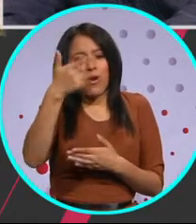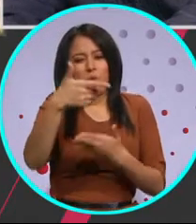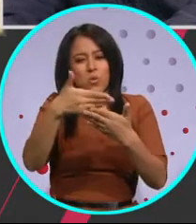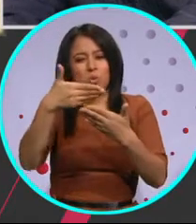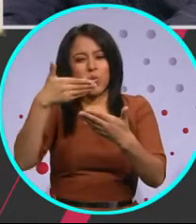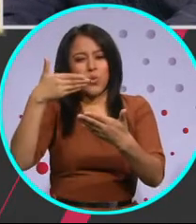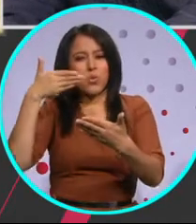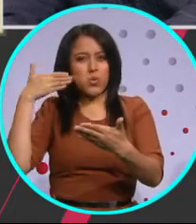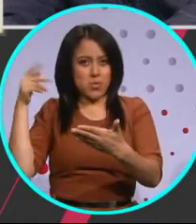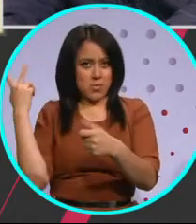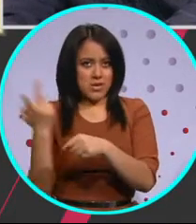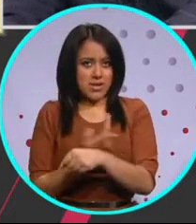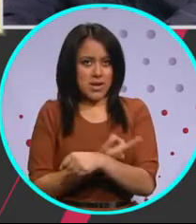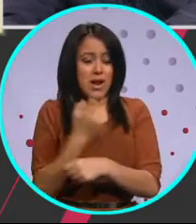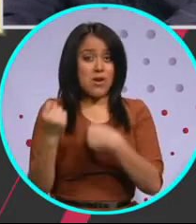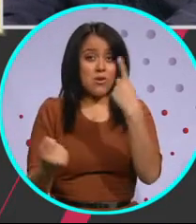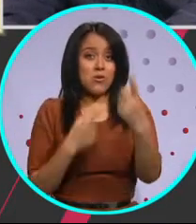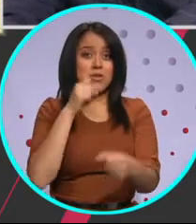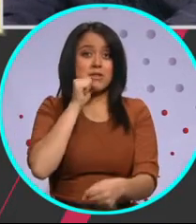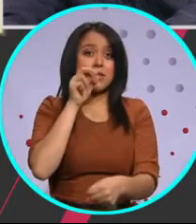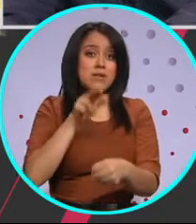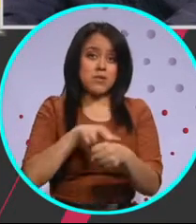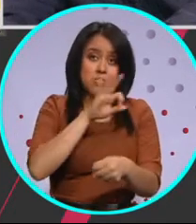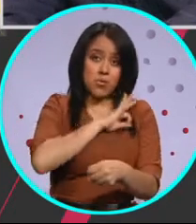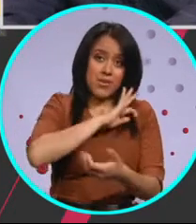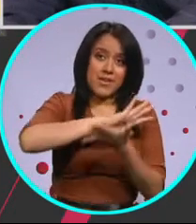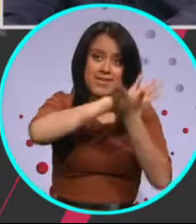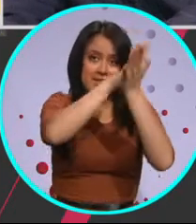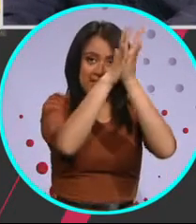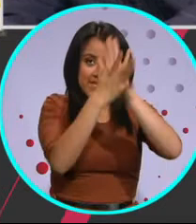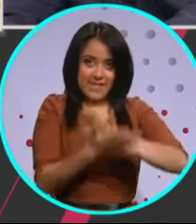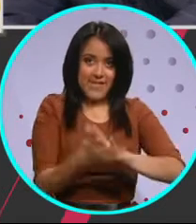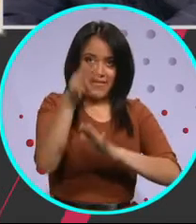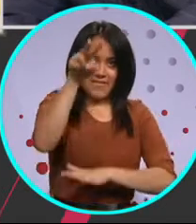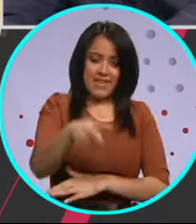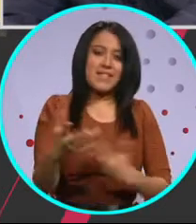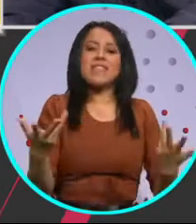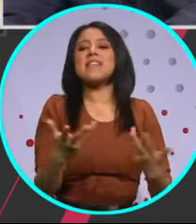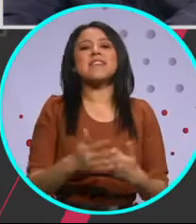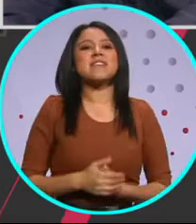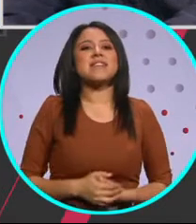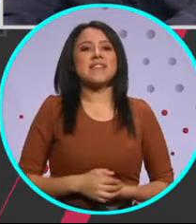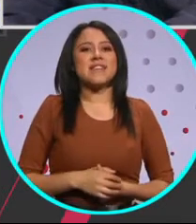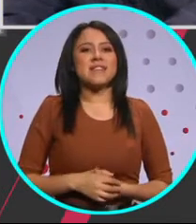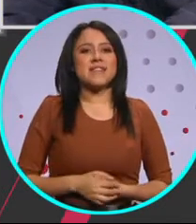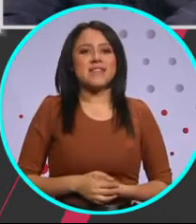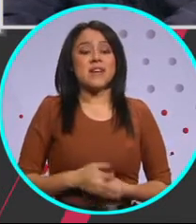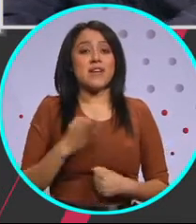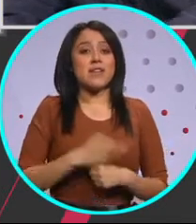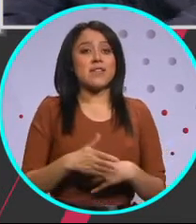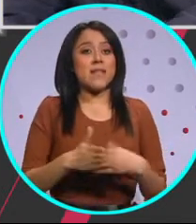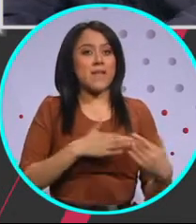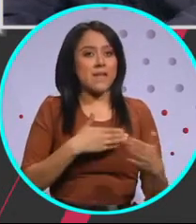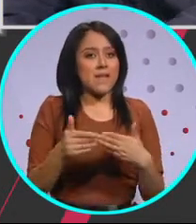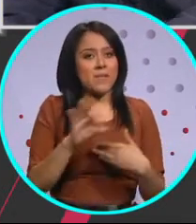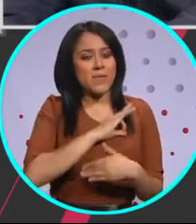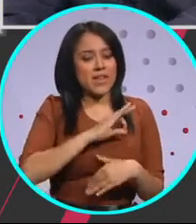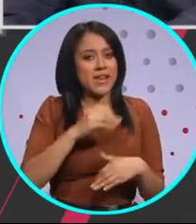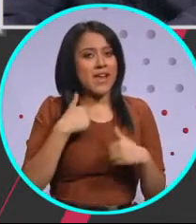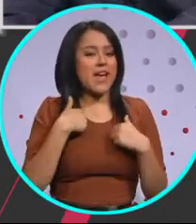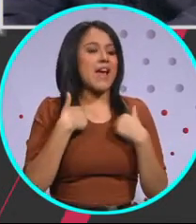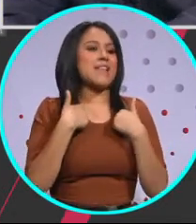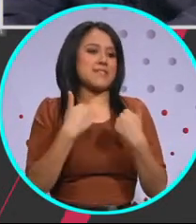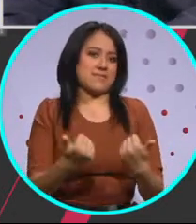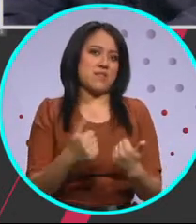detonado el sueño de muchos secretarios populistas en realidad ha llegado en la época donde la modernidad ya es aceptada ya no es como raro